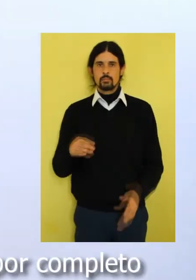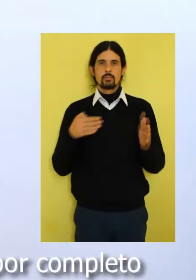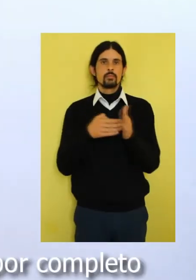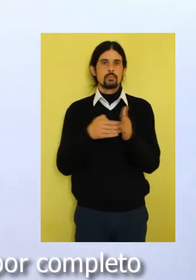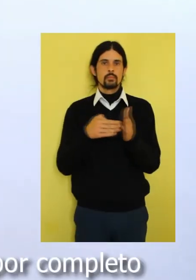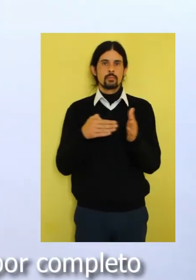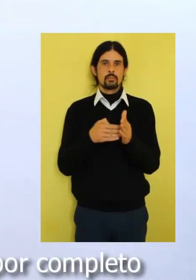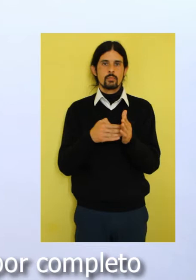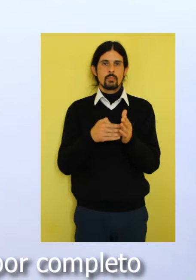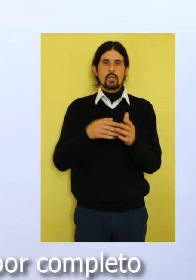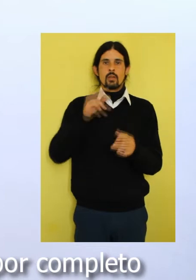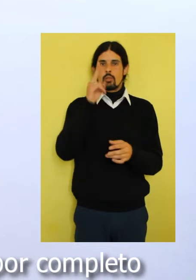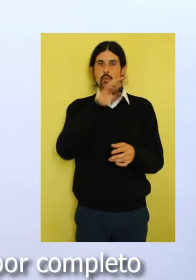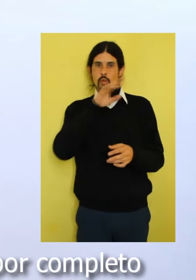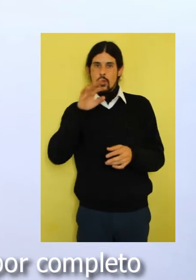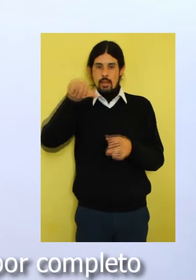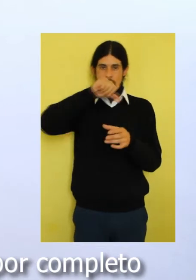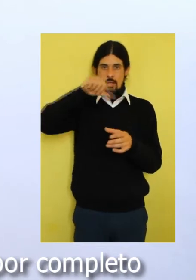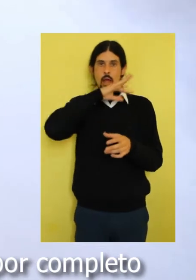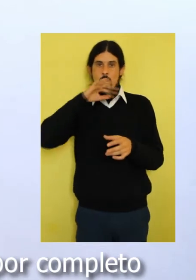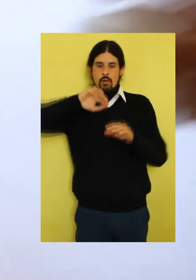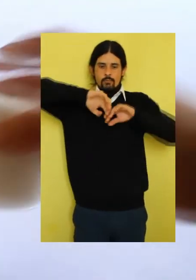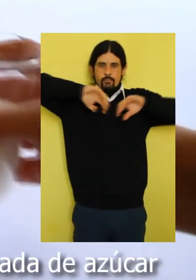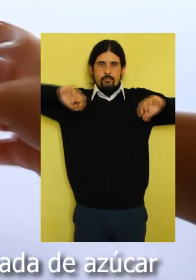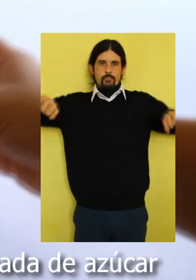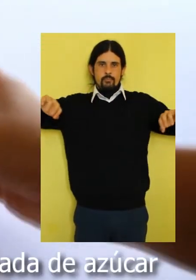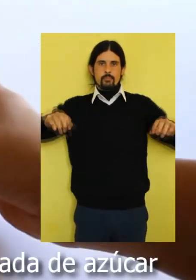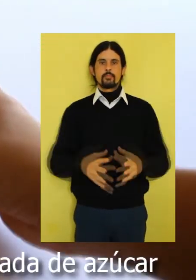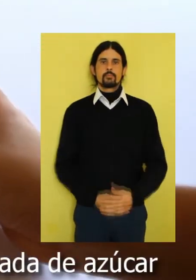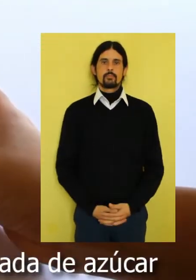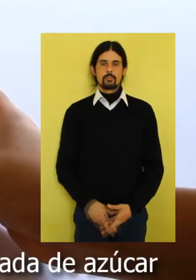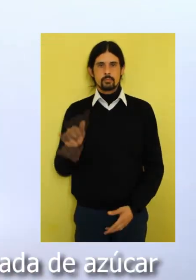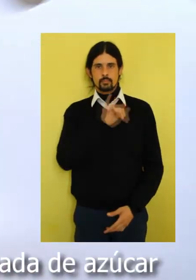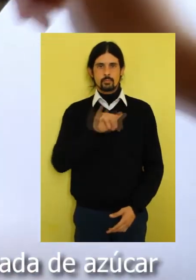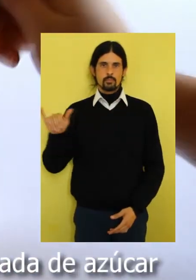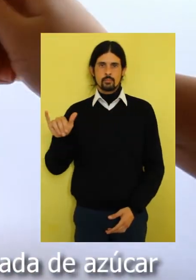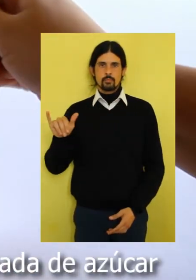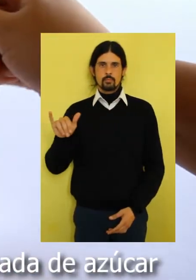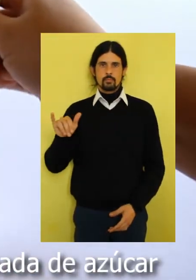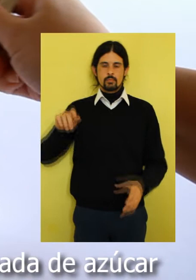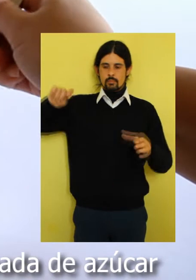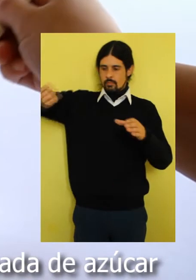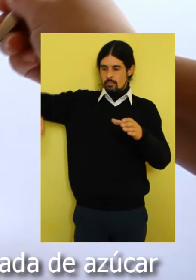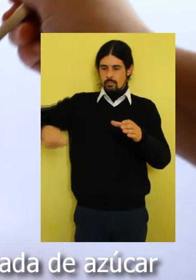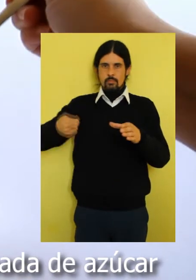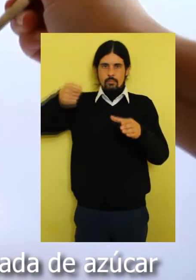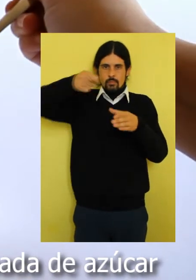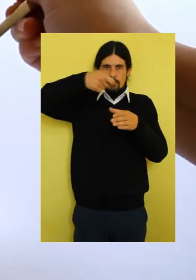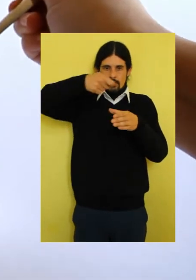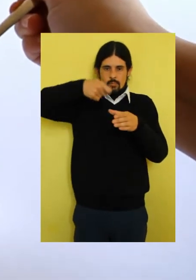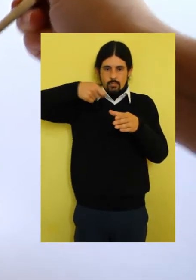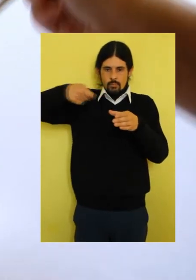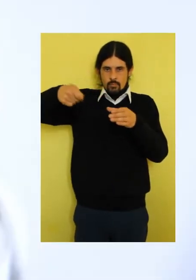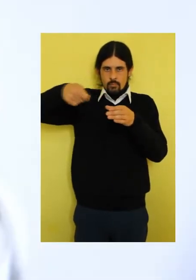Luego, esperamos que ambos líquidos se separen por completo. A continuación, espolvoreamos una cucharadita colmada de